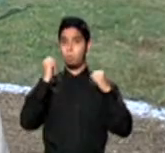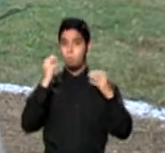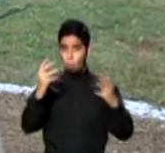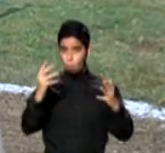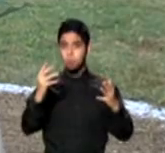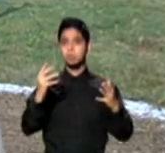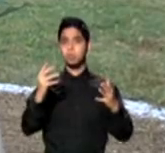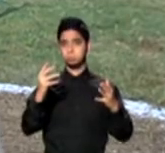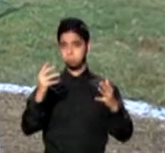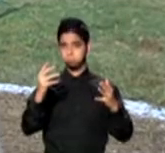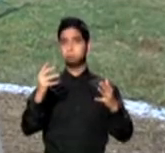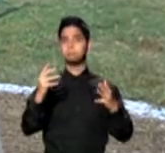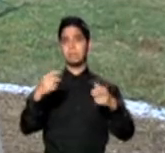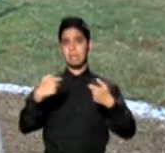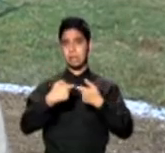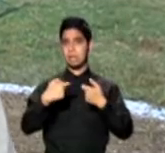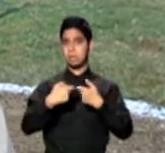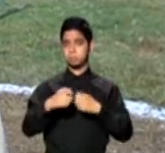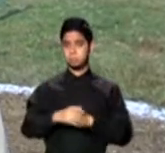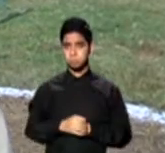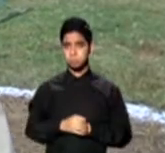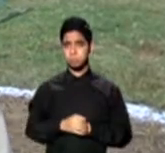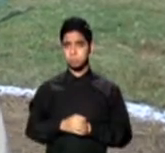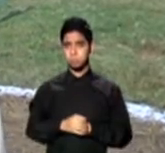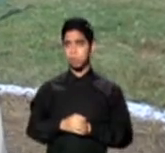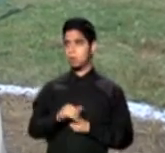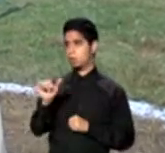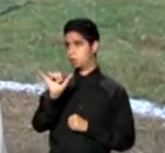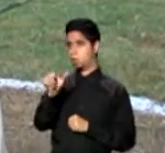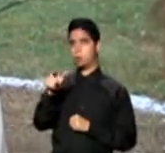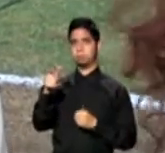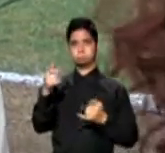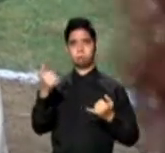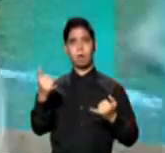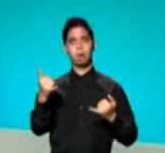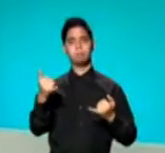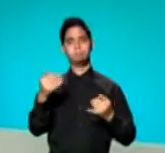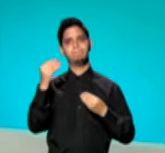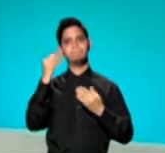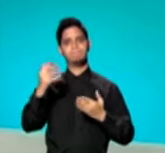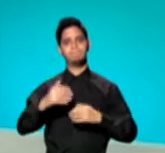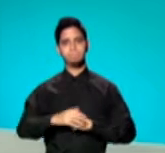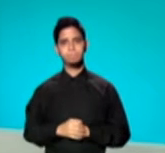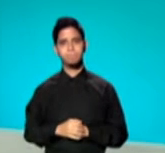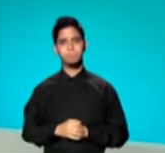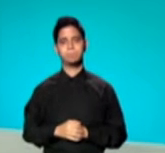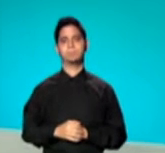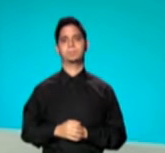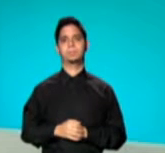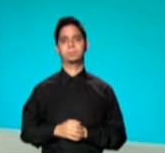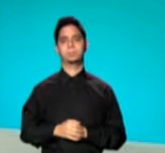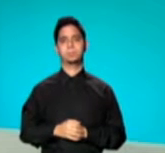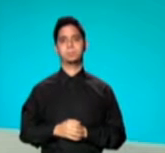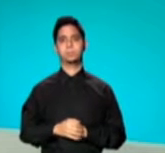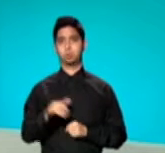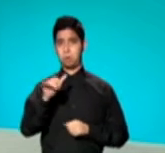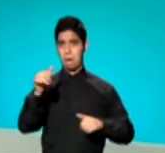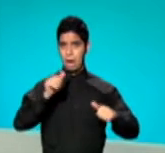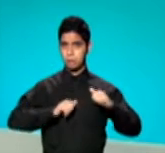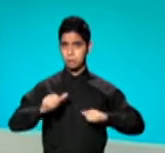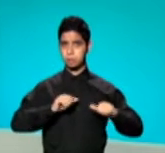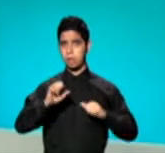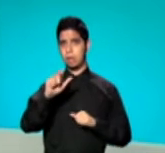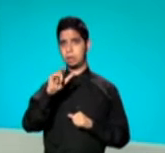nuestro Palacio de Recreación y Deporte y el Estadio Isidro García en esta primera fase. Bueno, y el artista puertorriqueño